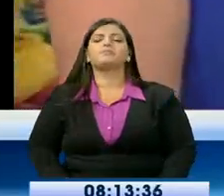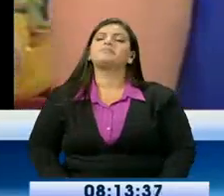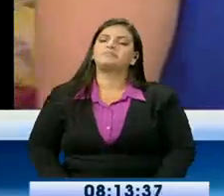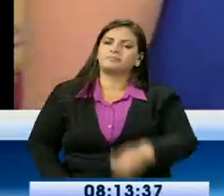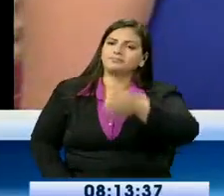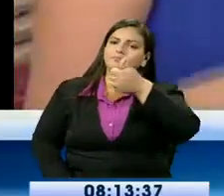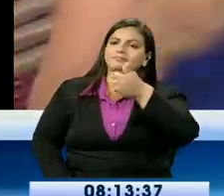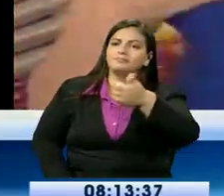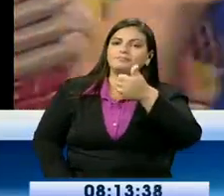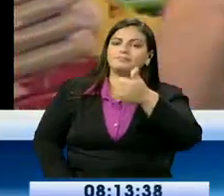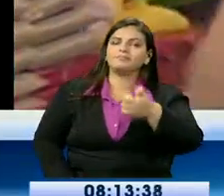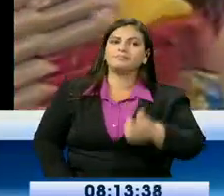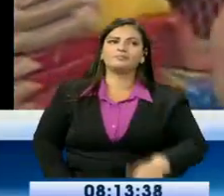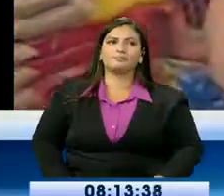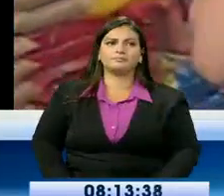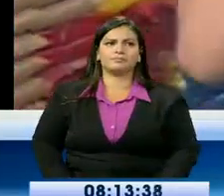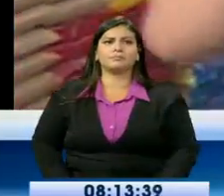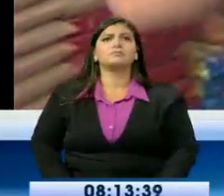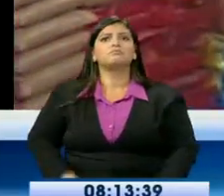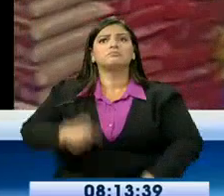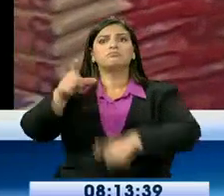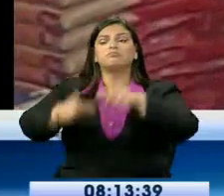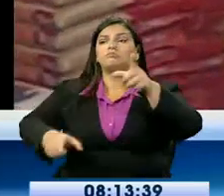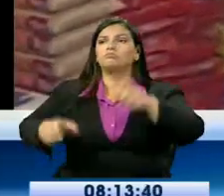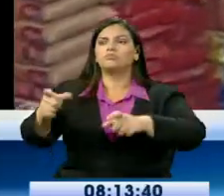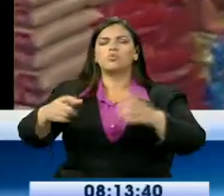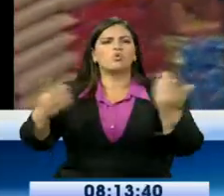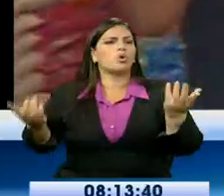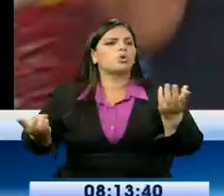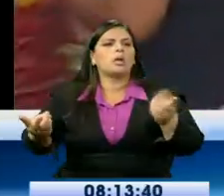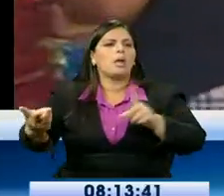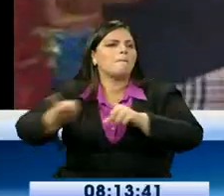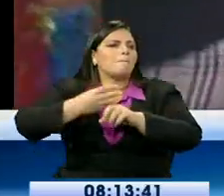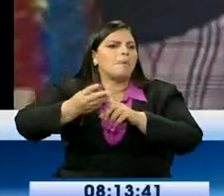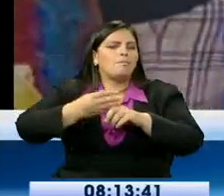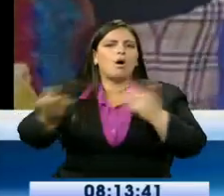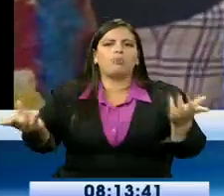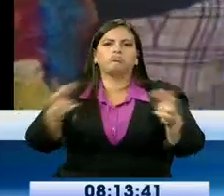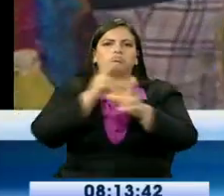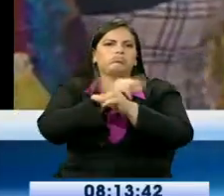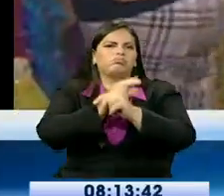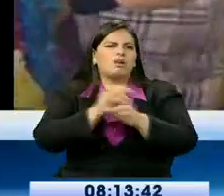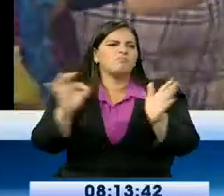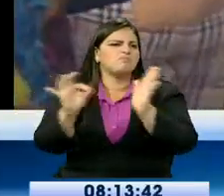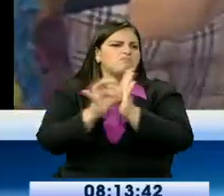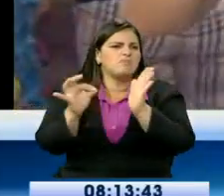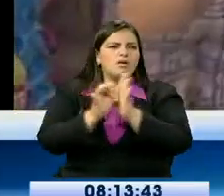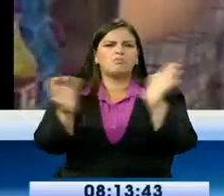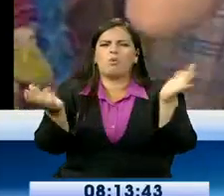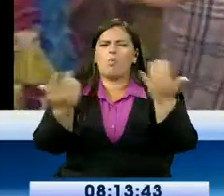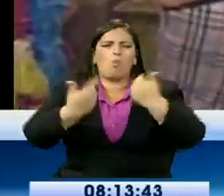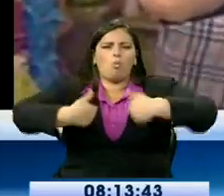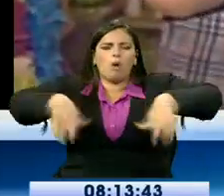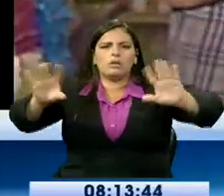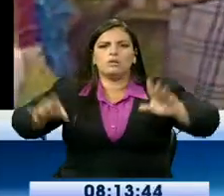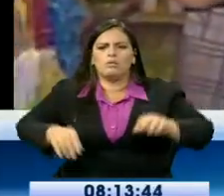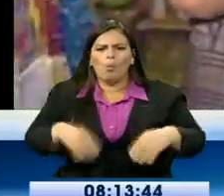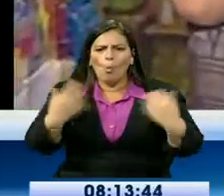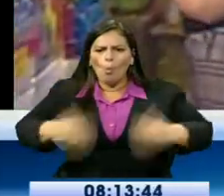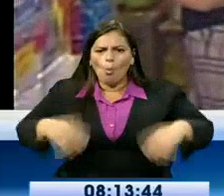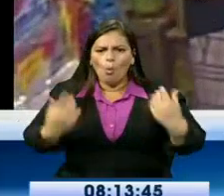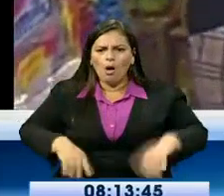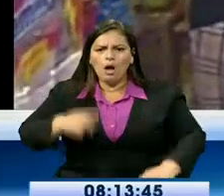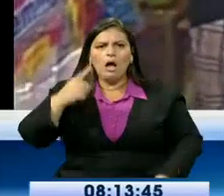doña. Bueno, y es que se escucha mucho en redes sociales, en que es arroz plástico, que haga la prueba. Pero